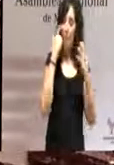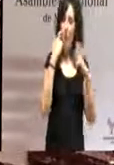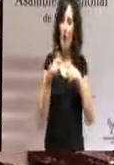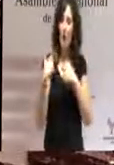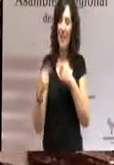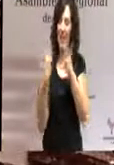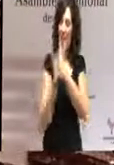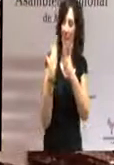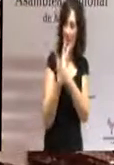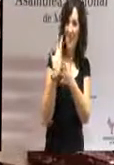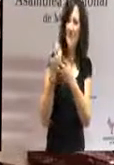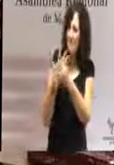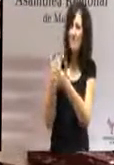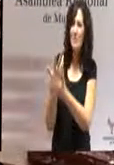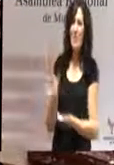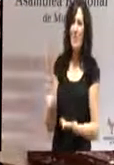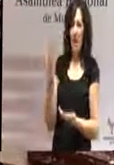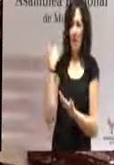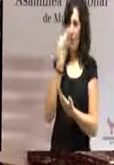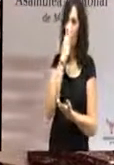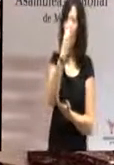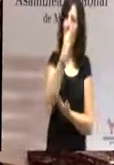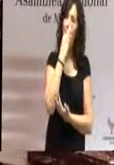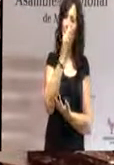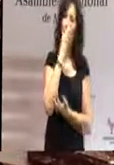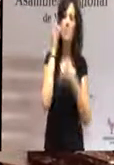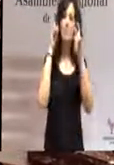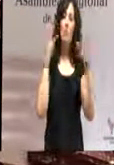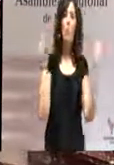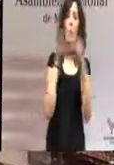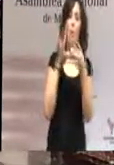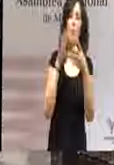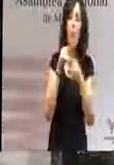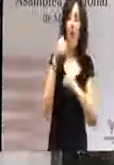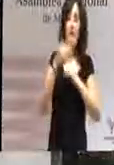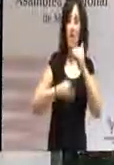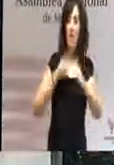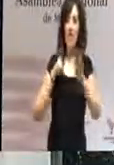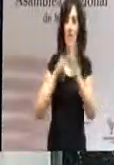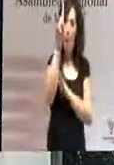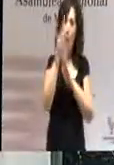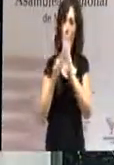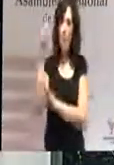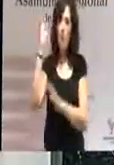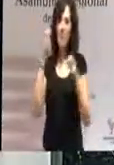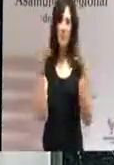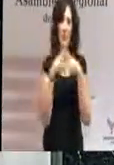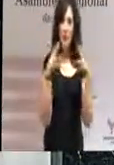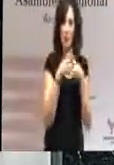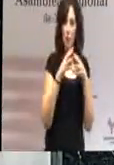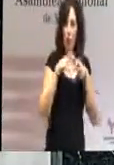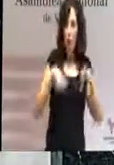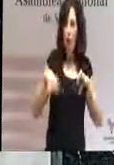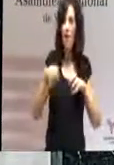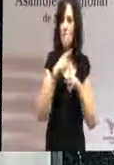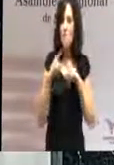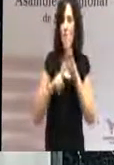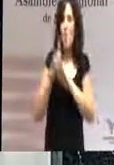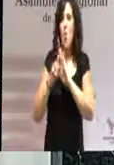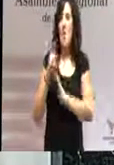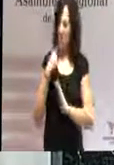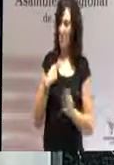presidente? Ayer, en su discurso, hacía referencia a unos avances en infraestructuras. Por cierto, que como